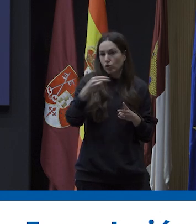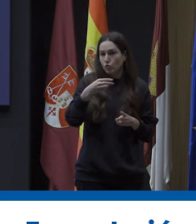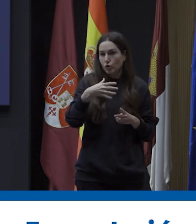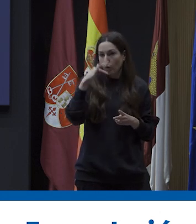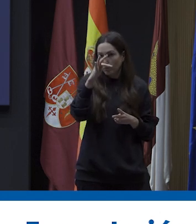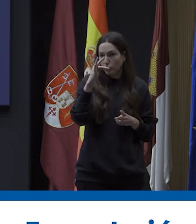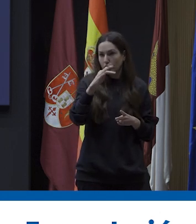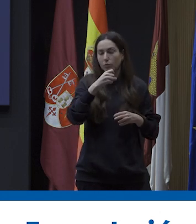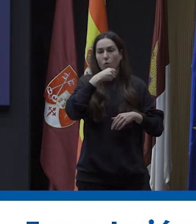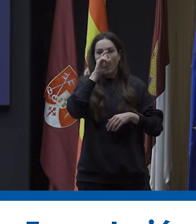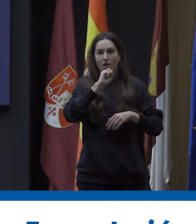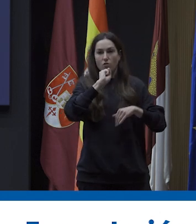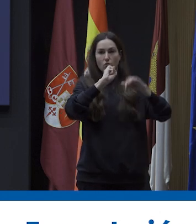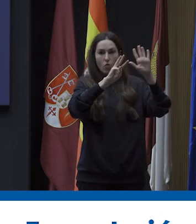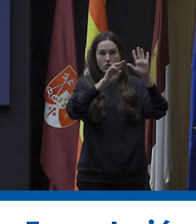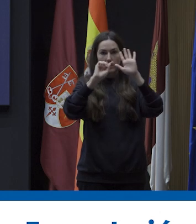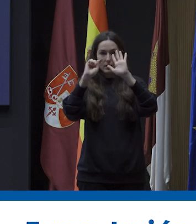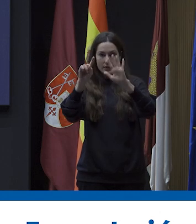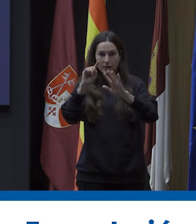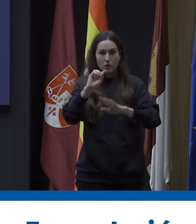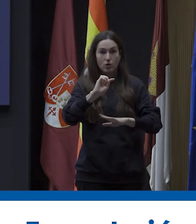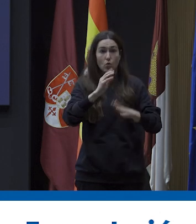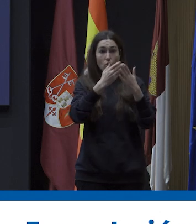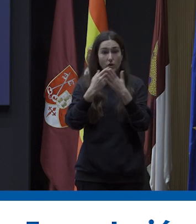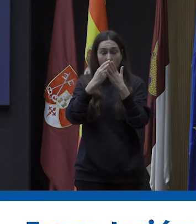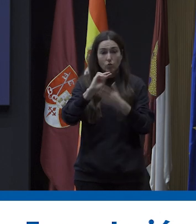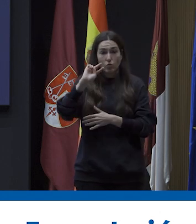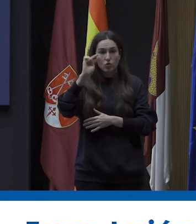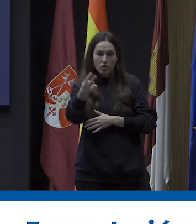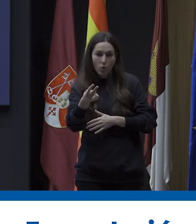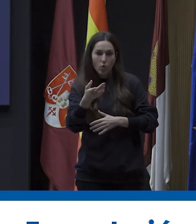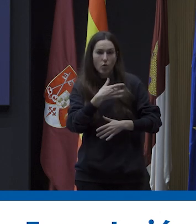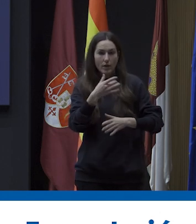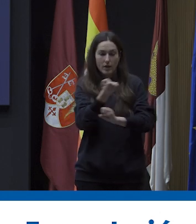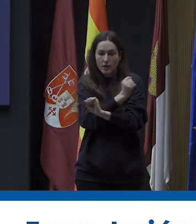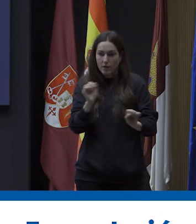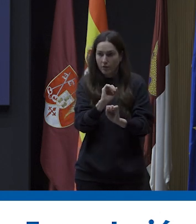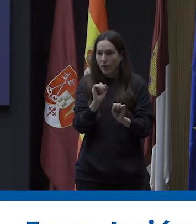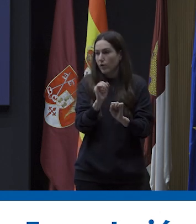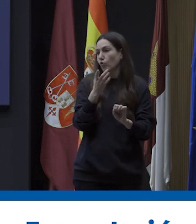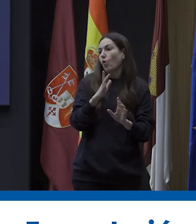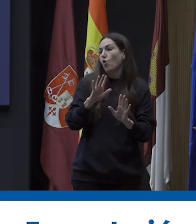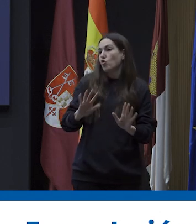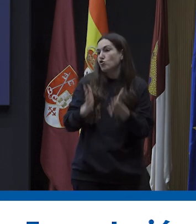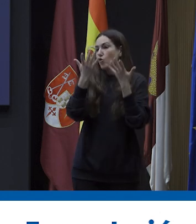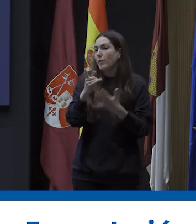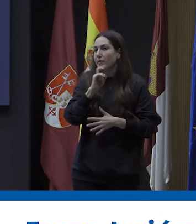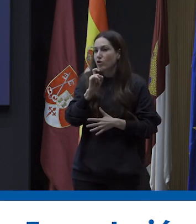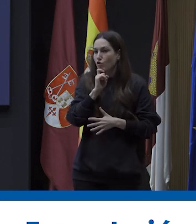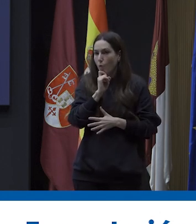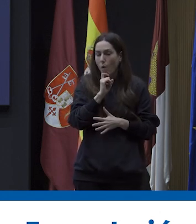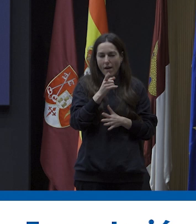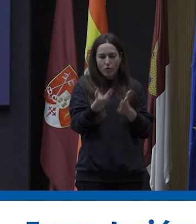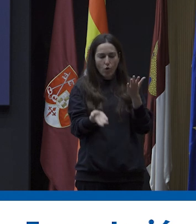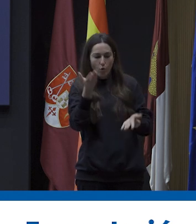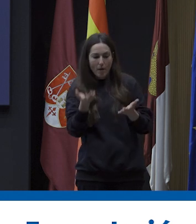infarto, de 1986. Un segundo estudio internacional de la supervivencia en el infarto, Aquí comparaban distintos regímenes de tratamiento